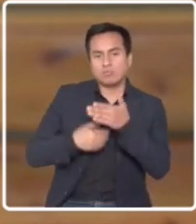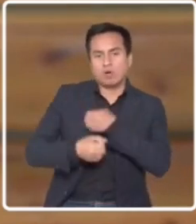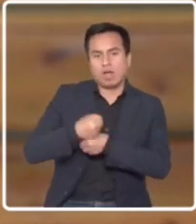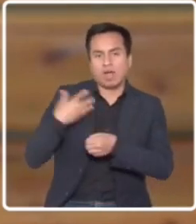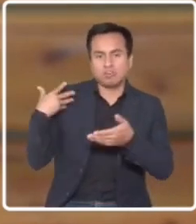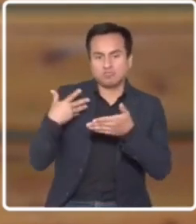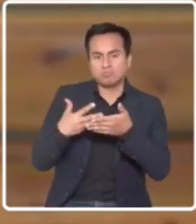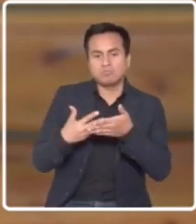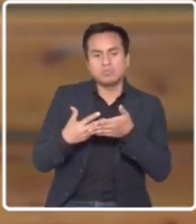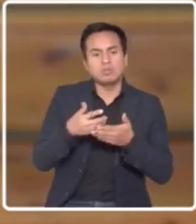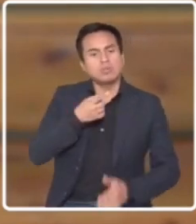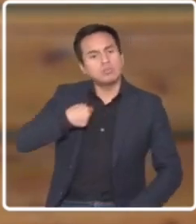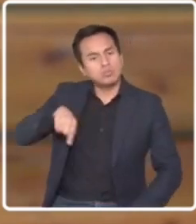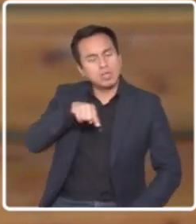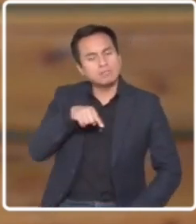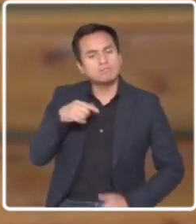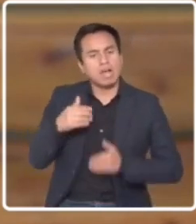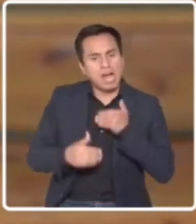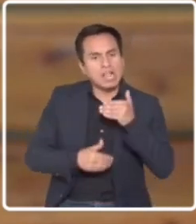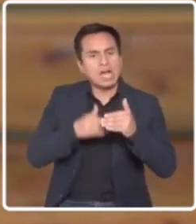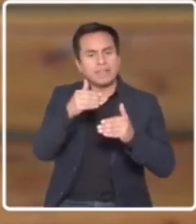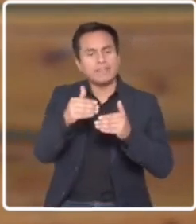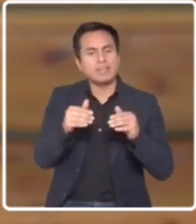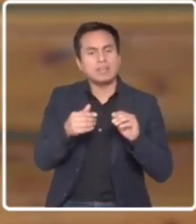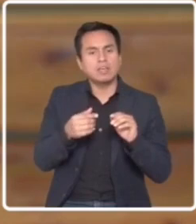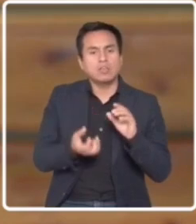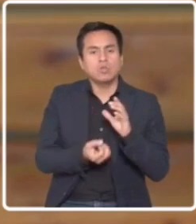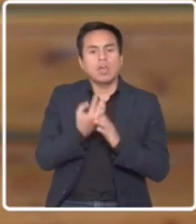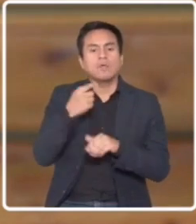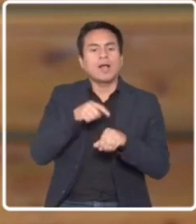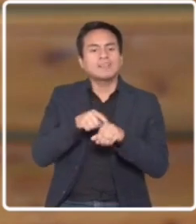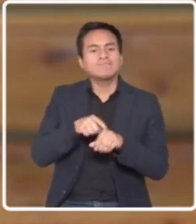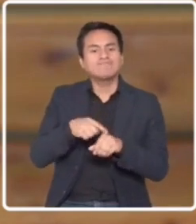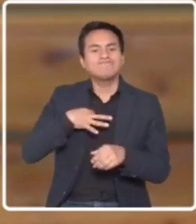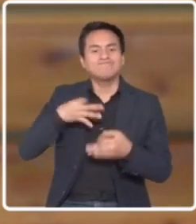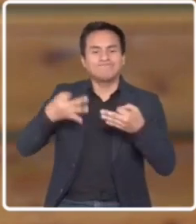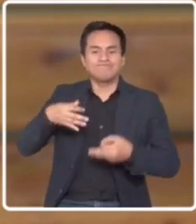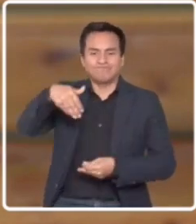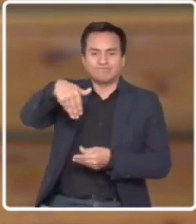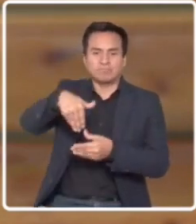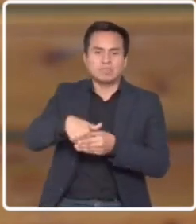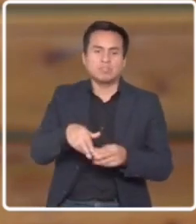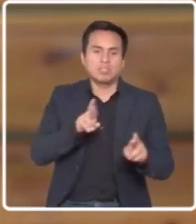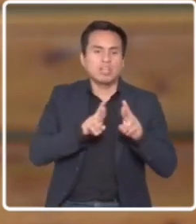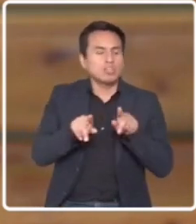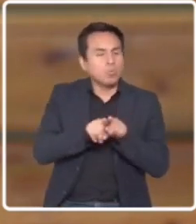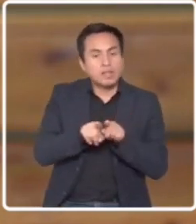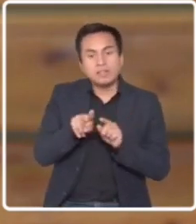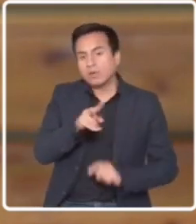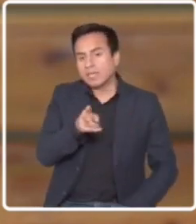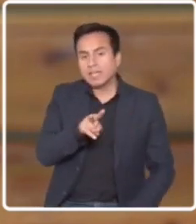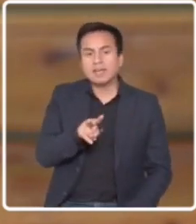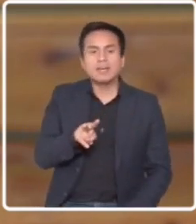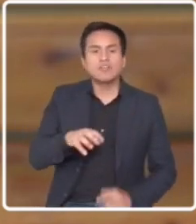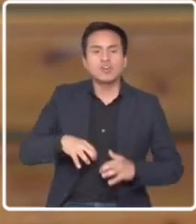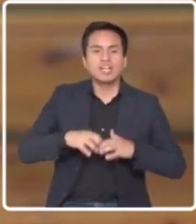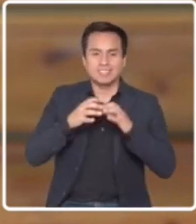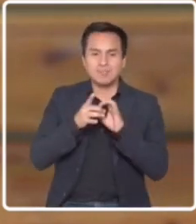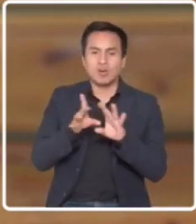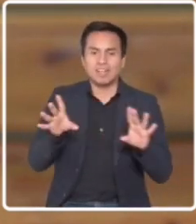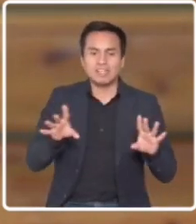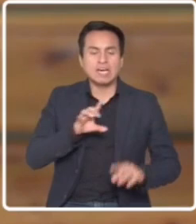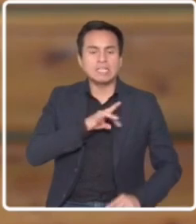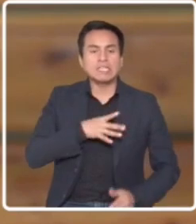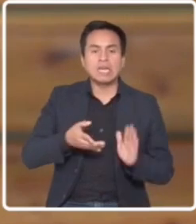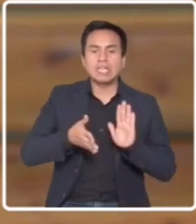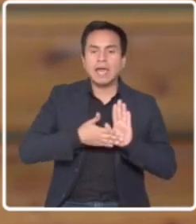años, estamos llevando adelante una nueva jornada cívica que, más allá de cualquier resultado, fortalece nuestra democracia. Chile